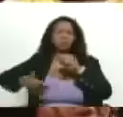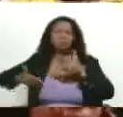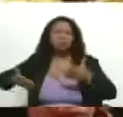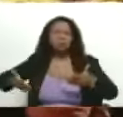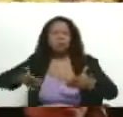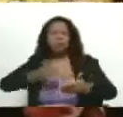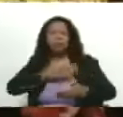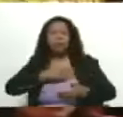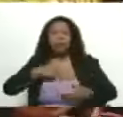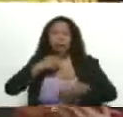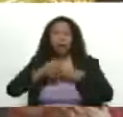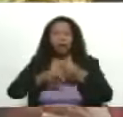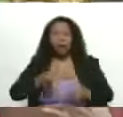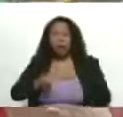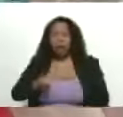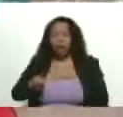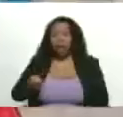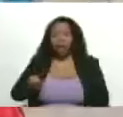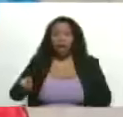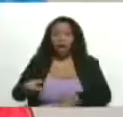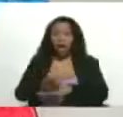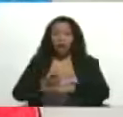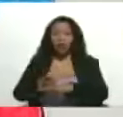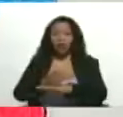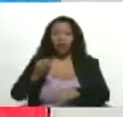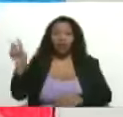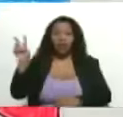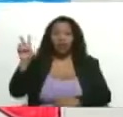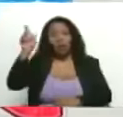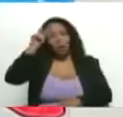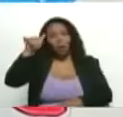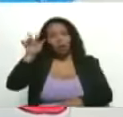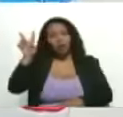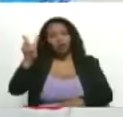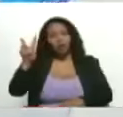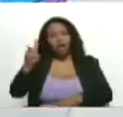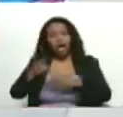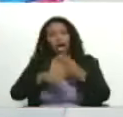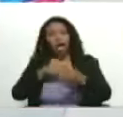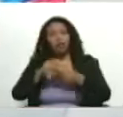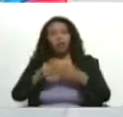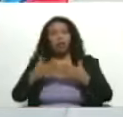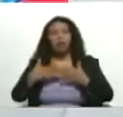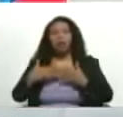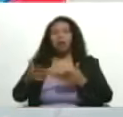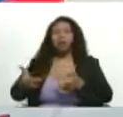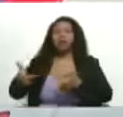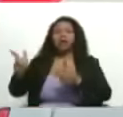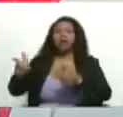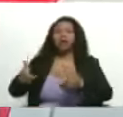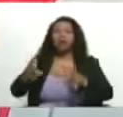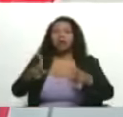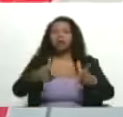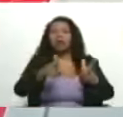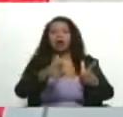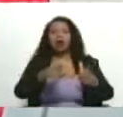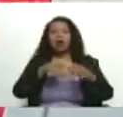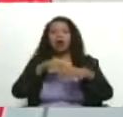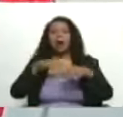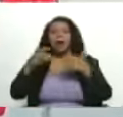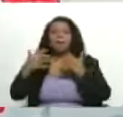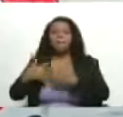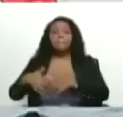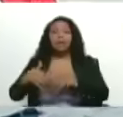quiere provocar al gobierno venezolano y al pueblo de Venezuela, dándole concesiones a empresas en territorio o que